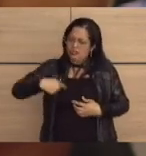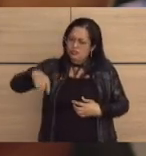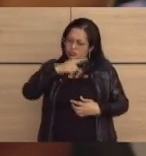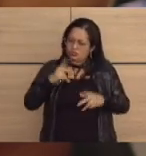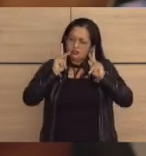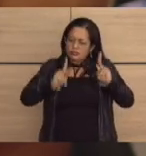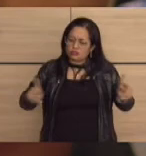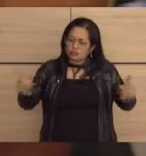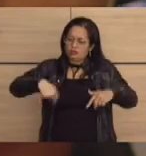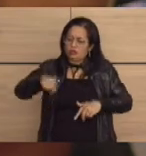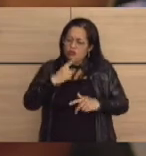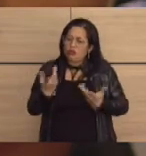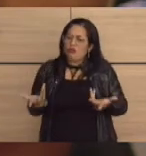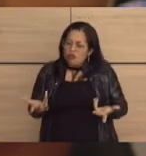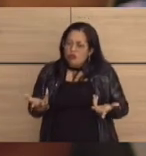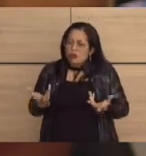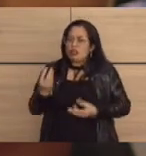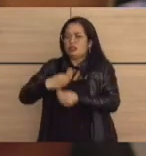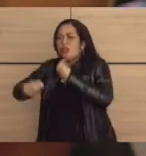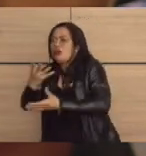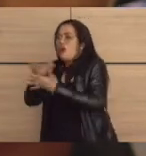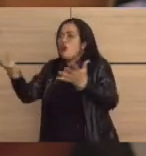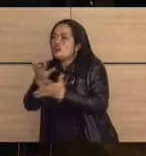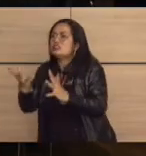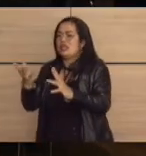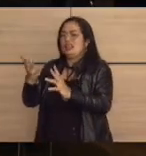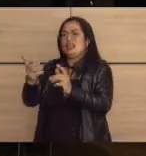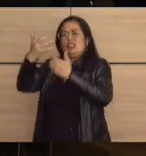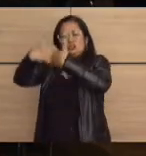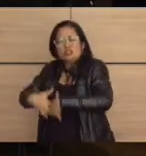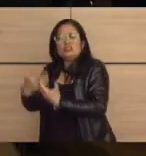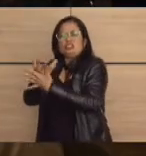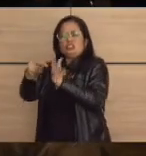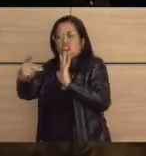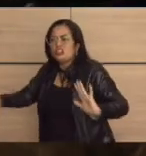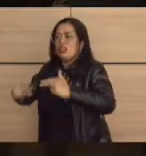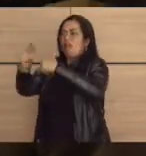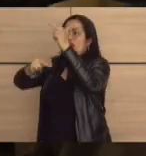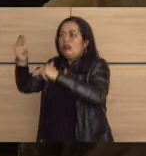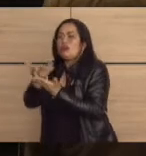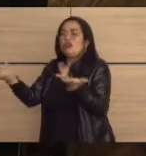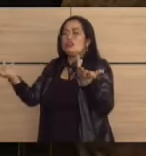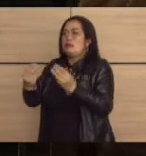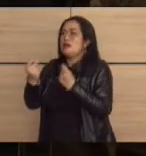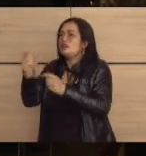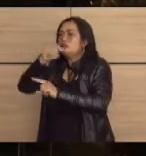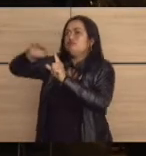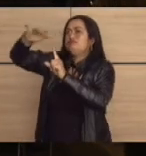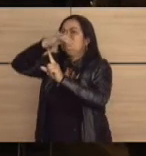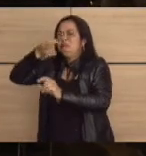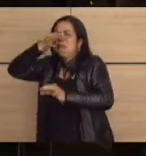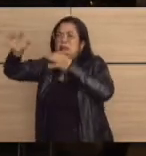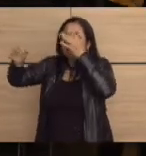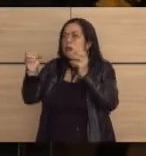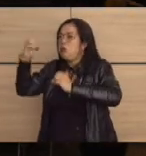la hipertecnificación y el hiperconsumo y la hiperindustrialización y cada vez más velocidad y cada vez más contaminación, o si